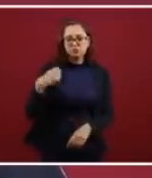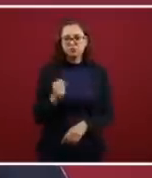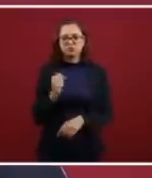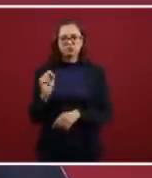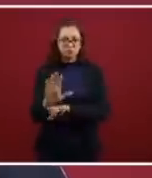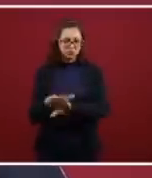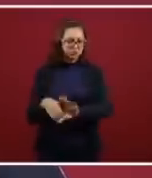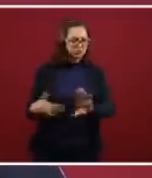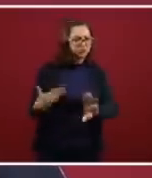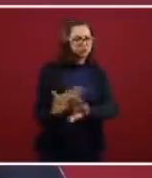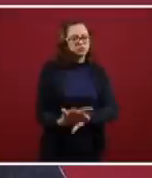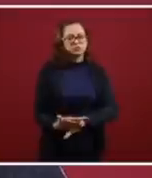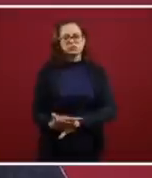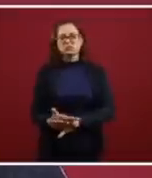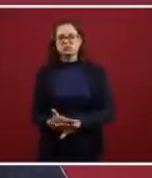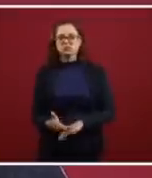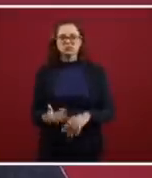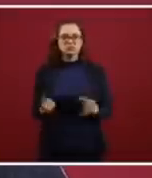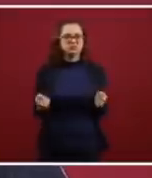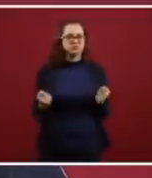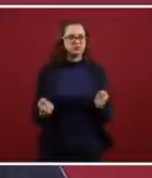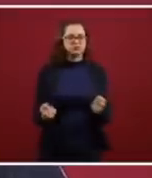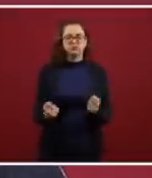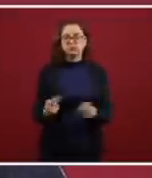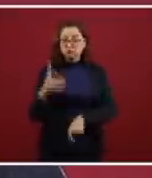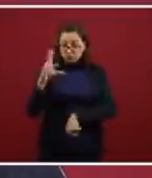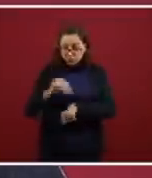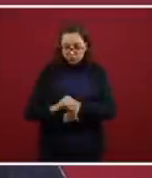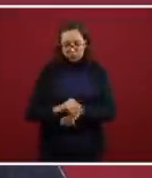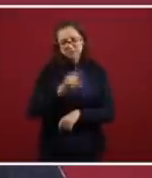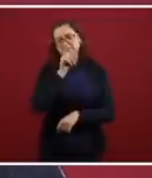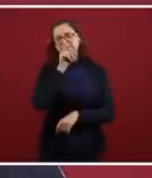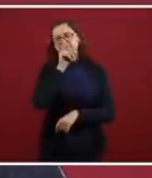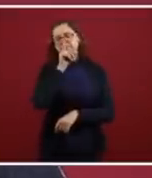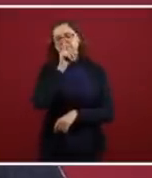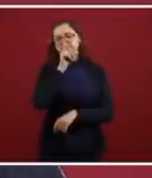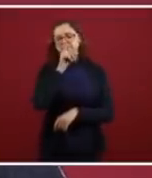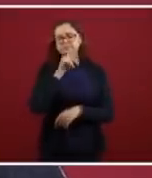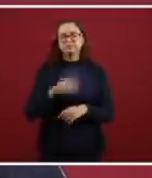arbitrariedad se va a permitir.